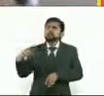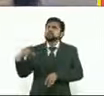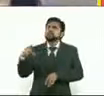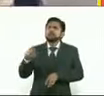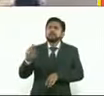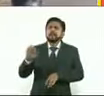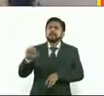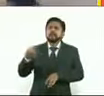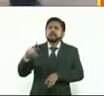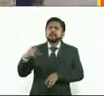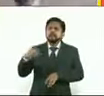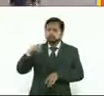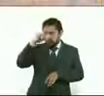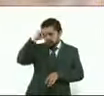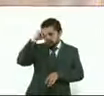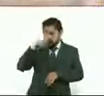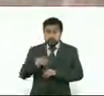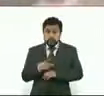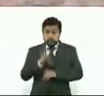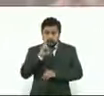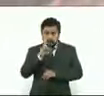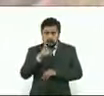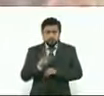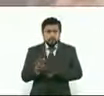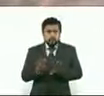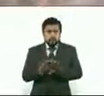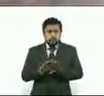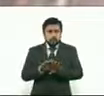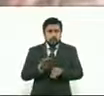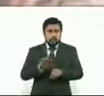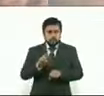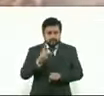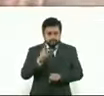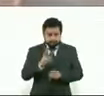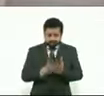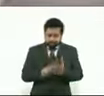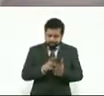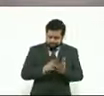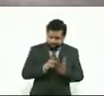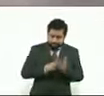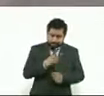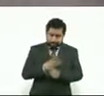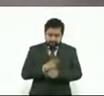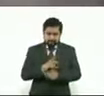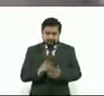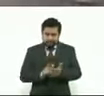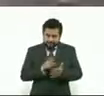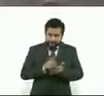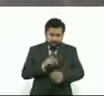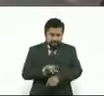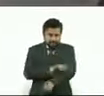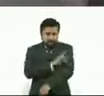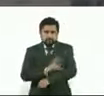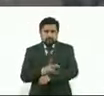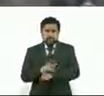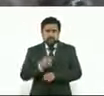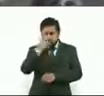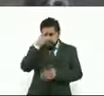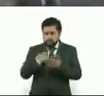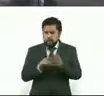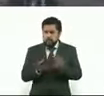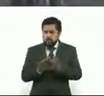veo que tomó su segundo aire, ¿eh? Ahí va con buen paso. No, sí va como yo creo que a 150, 200 metros de